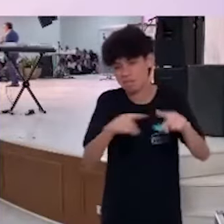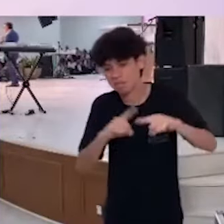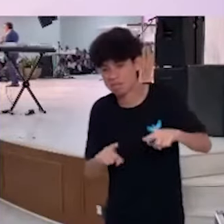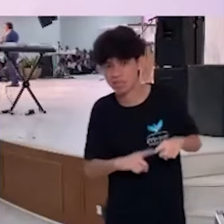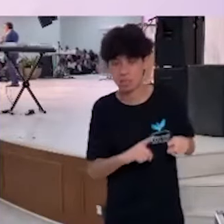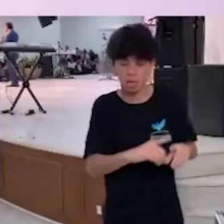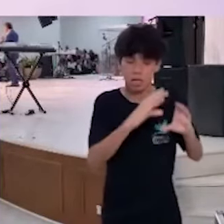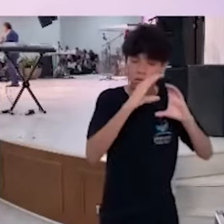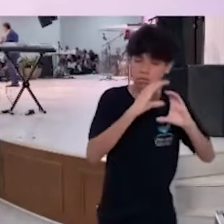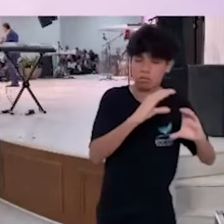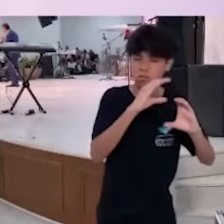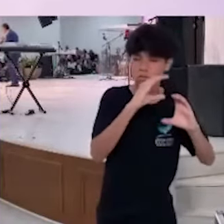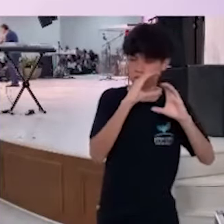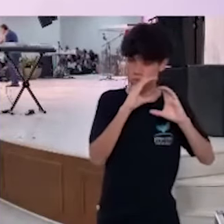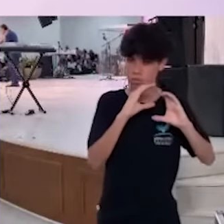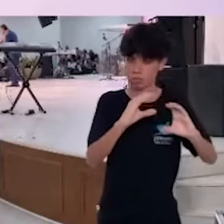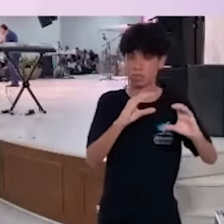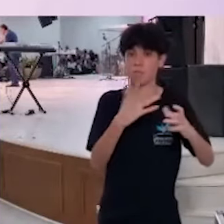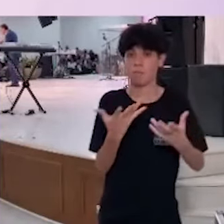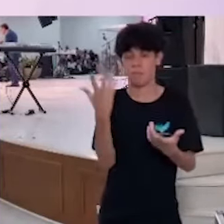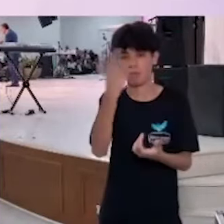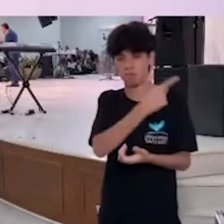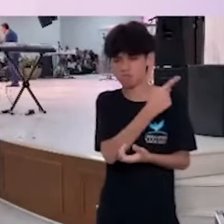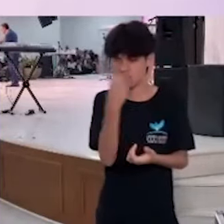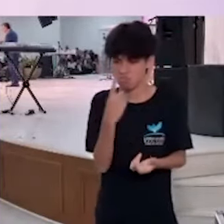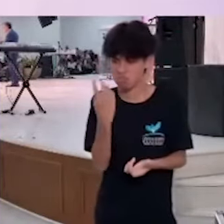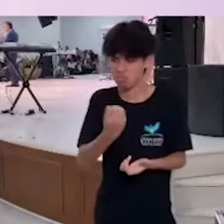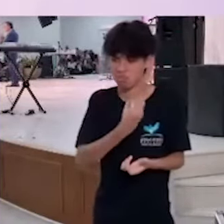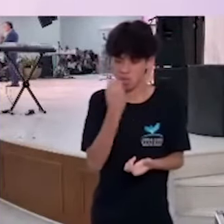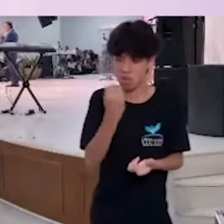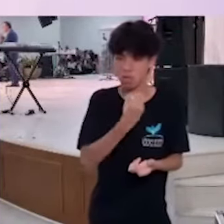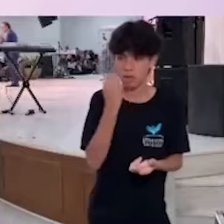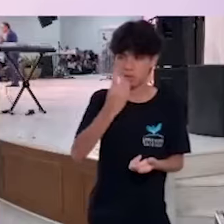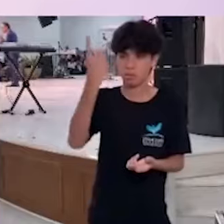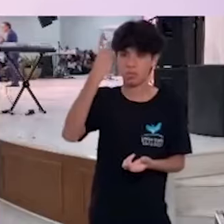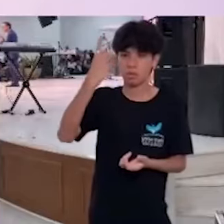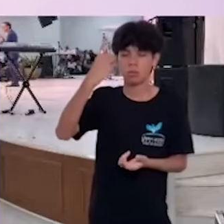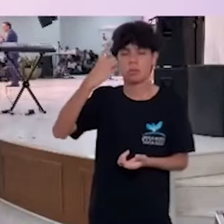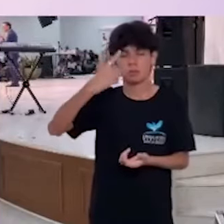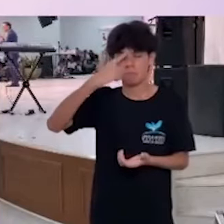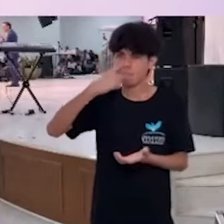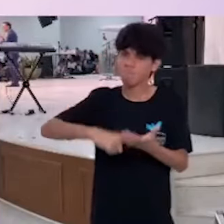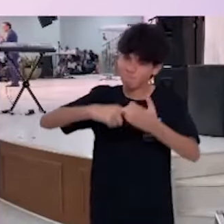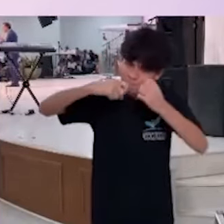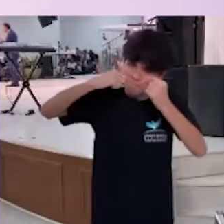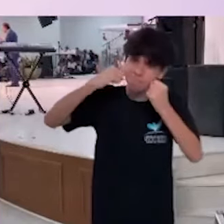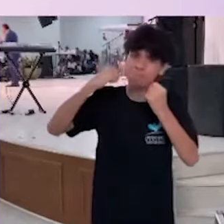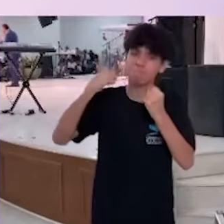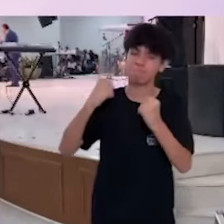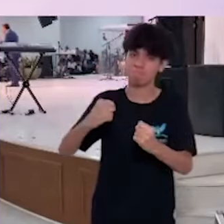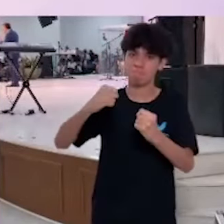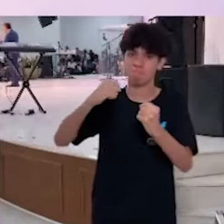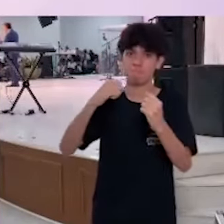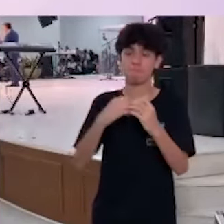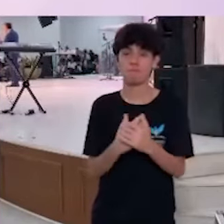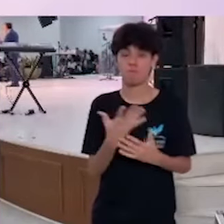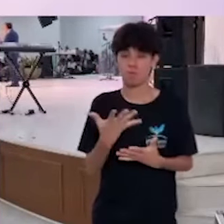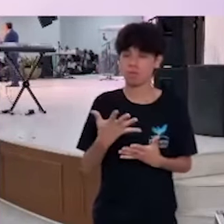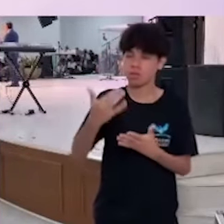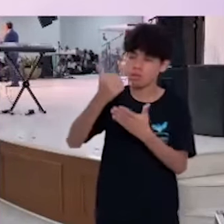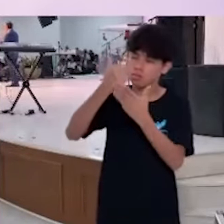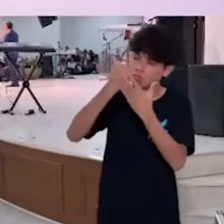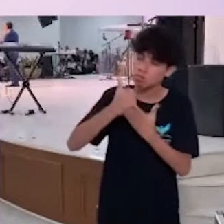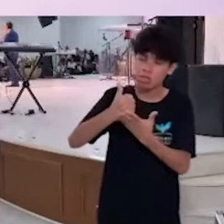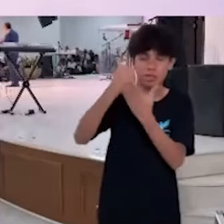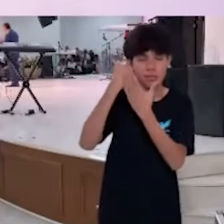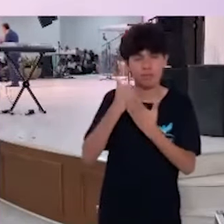oración. Hermanos, cuando oramos, Dios nos da convicción. Cuando oramos, Dios nos da